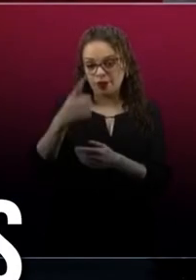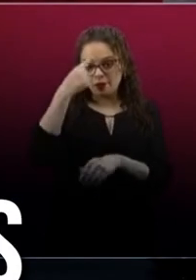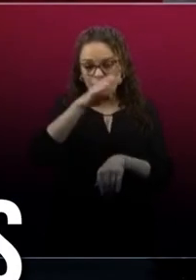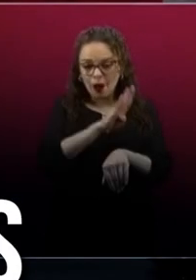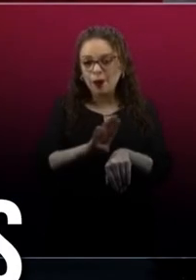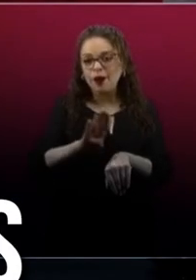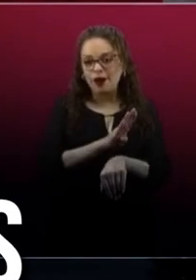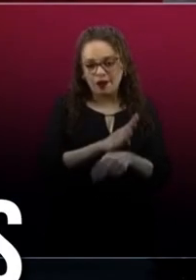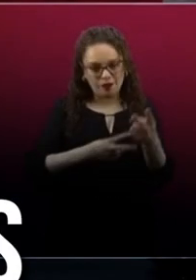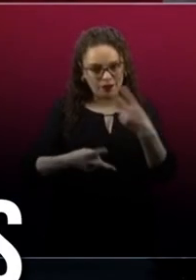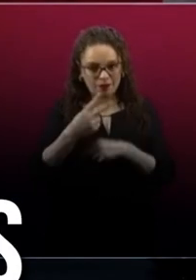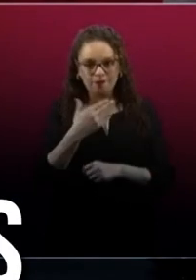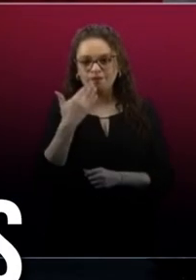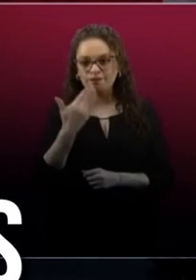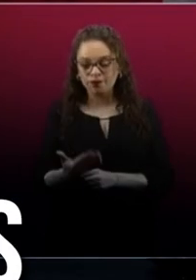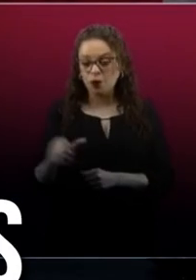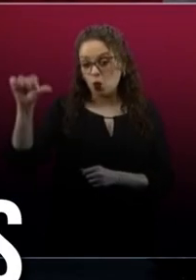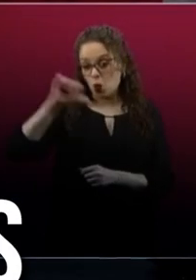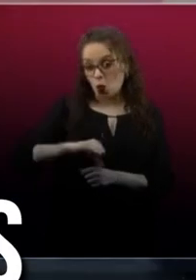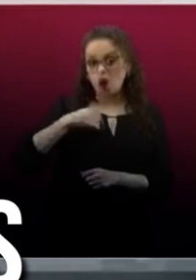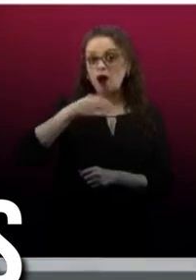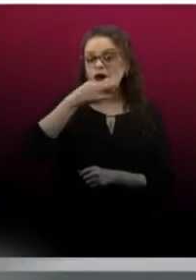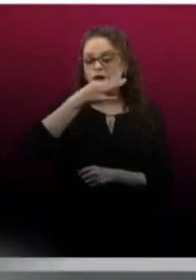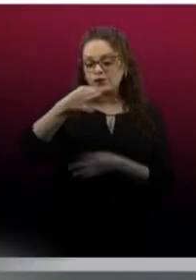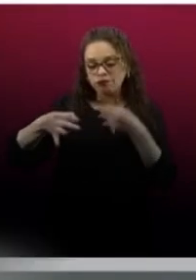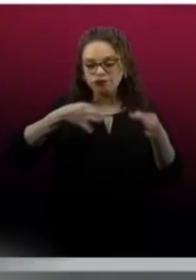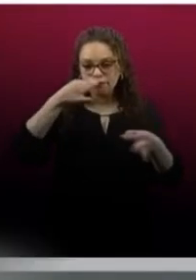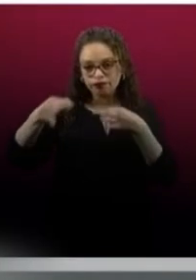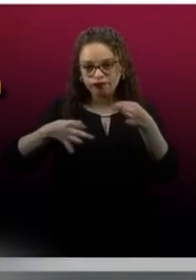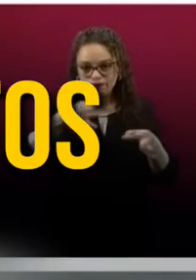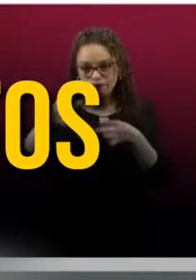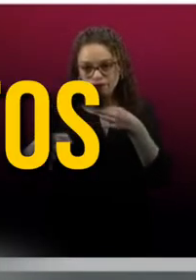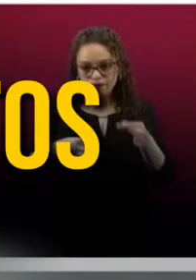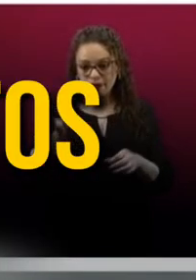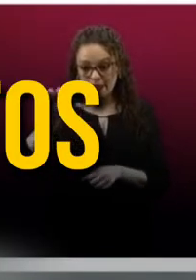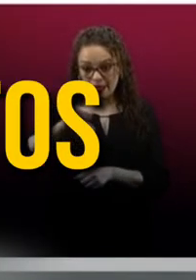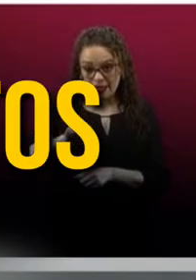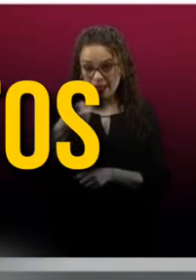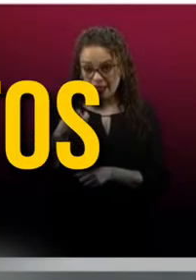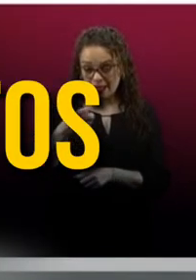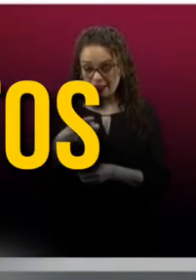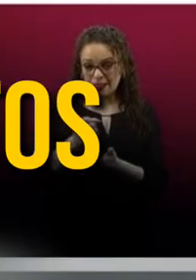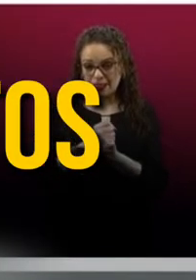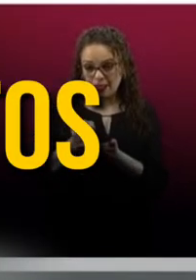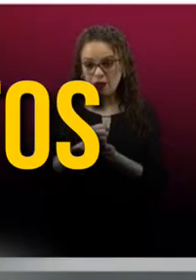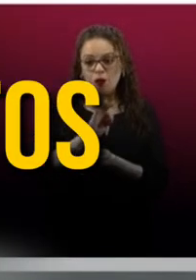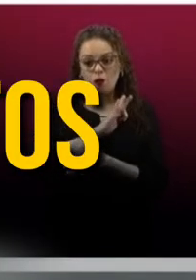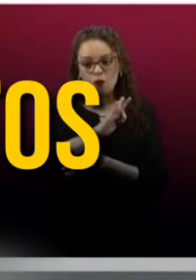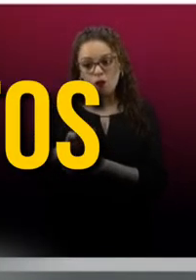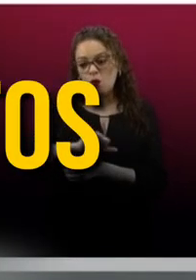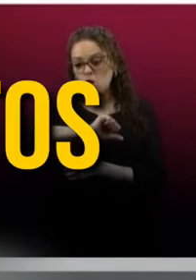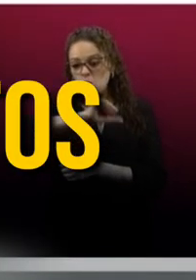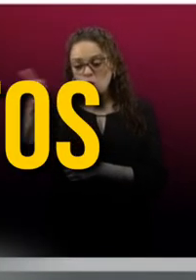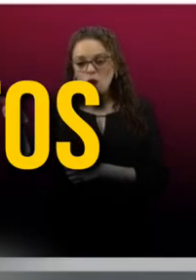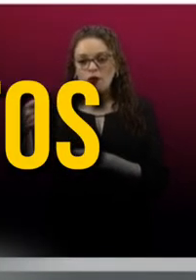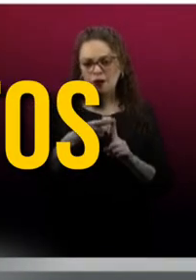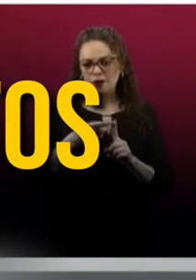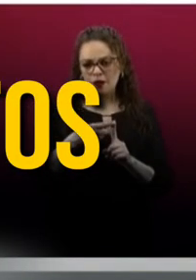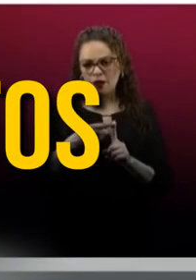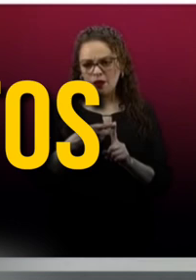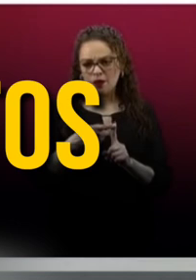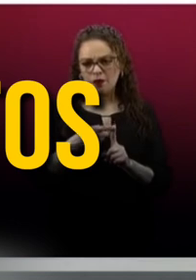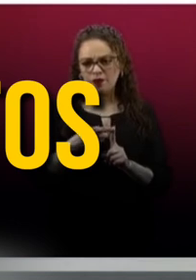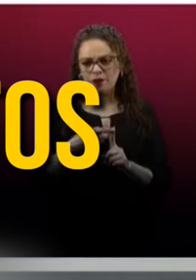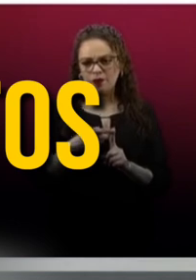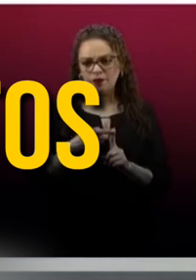cierra el periodo de solicitudes de crédito a la palabra al empresario solidario y que aún quedan 500.000 créditos para beneficiarios registrados al IMSS.